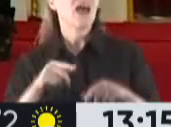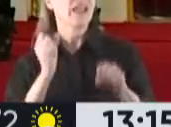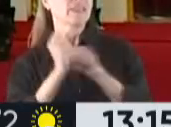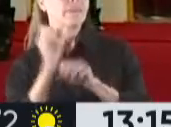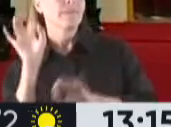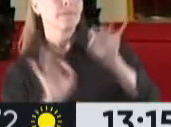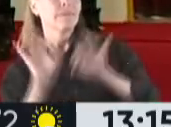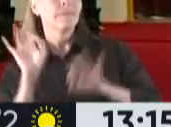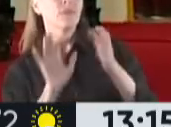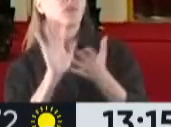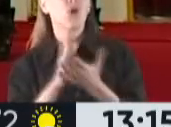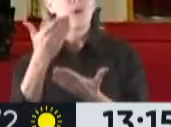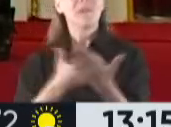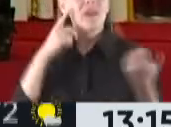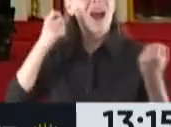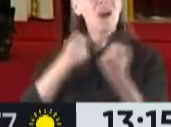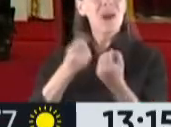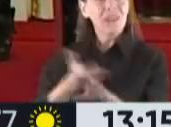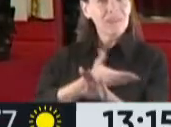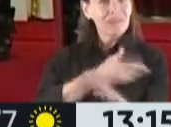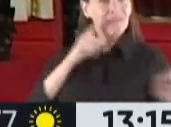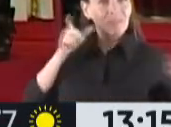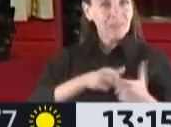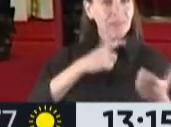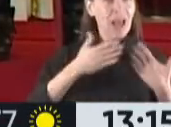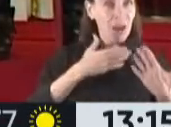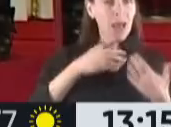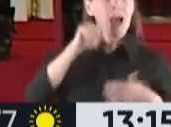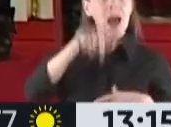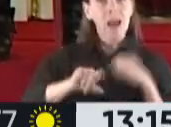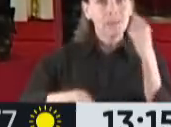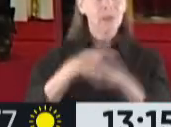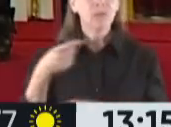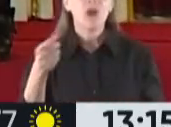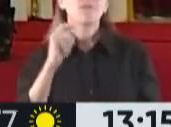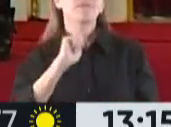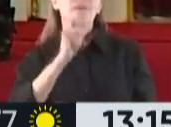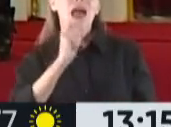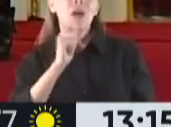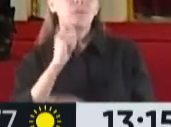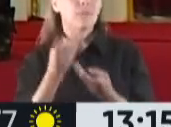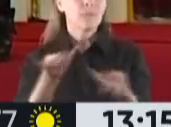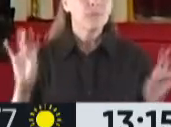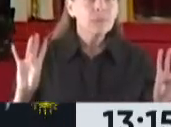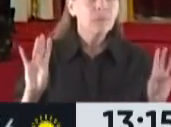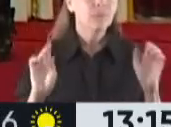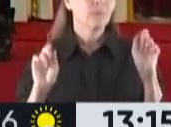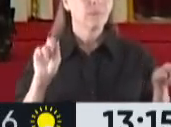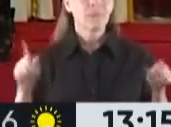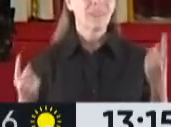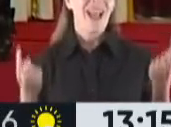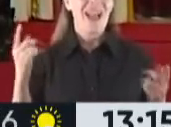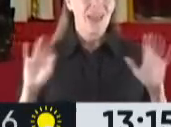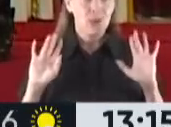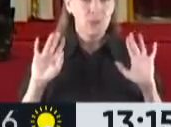la declaración conjunta y del acuerdo previamente suscripto, tendrá lugar la conferencia de prensa por parte de ambos mandatarios.